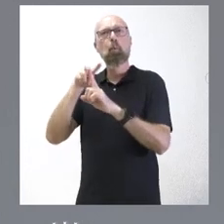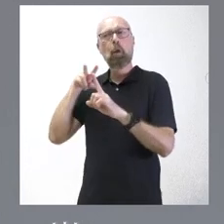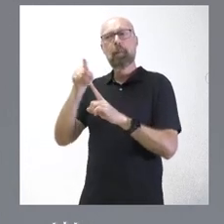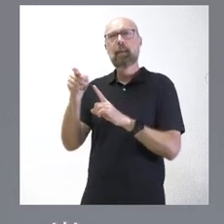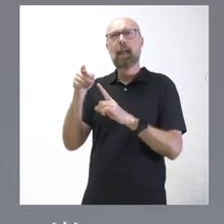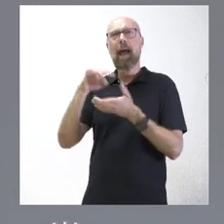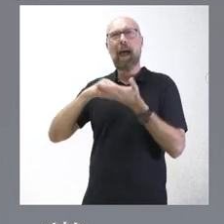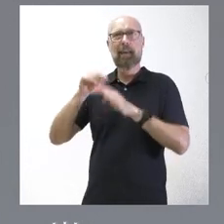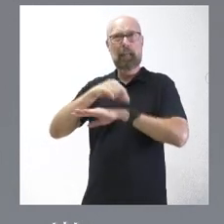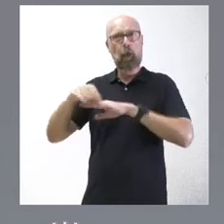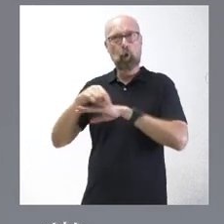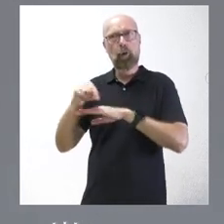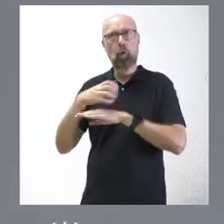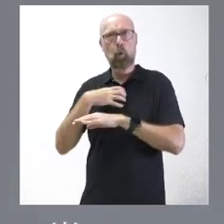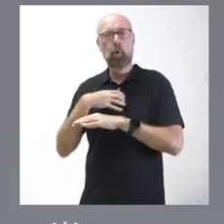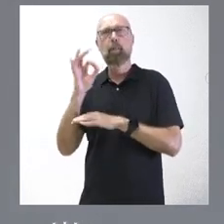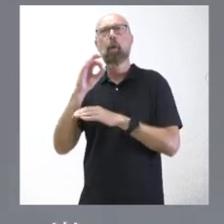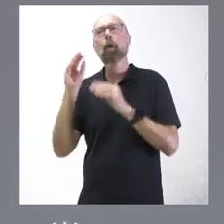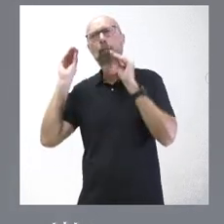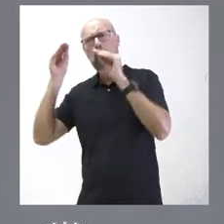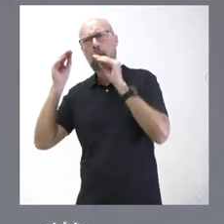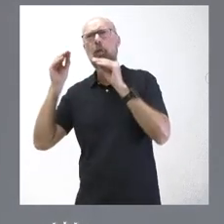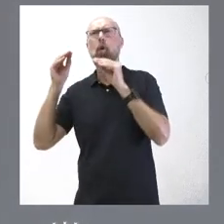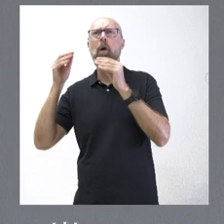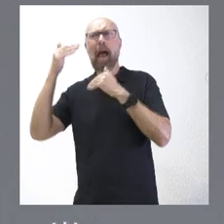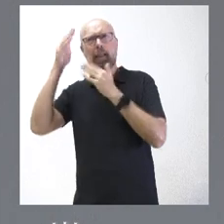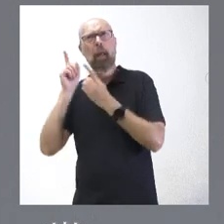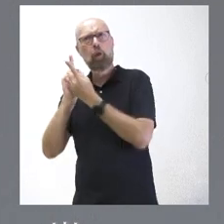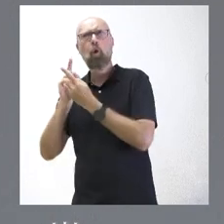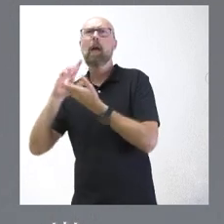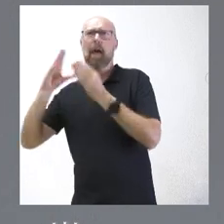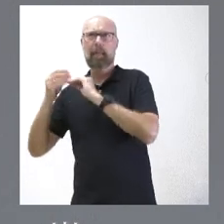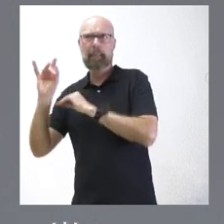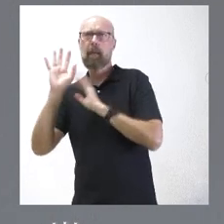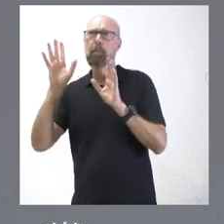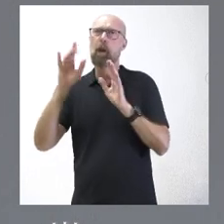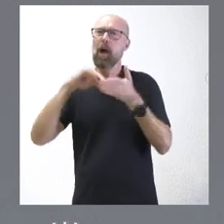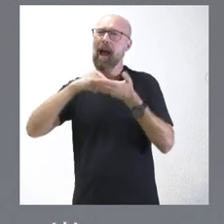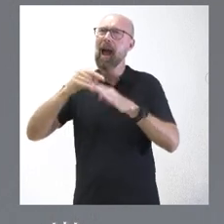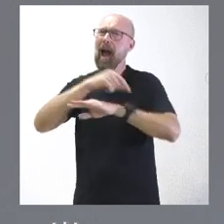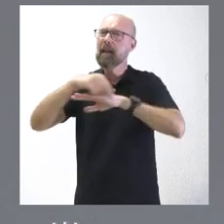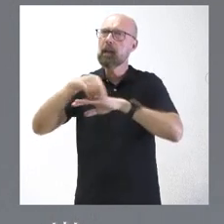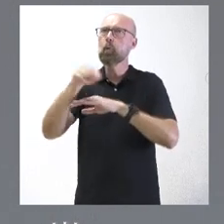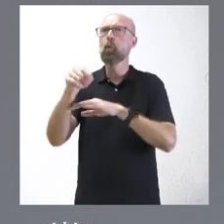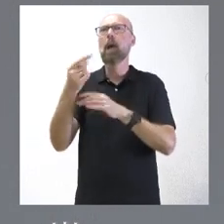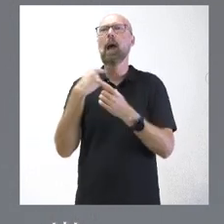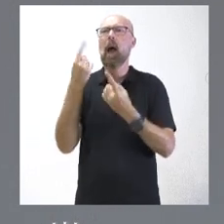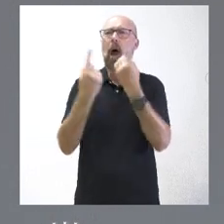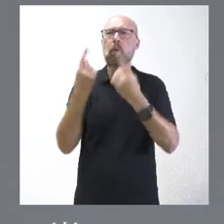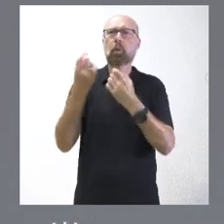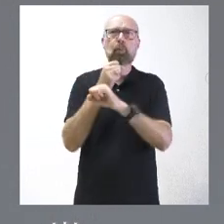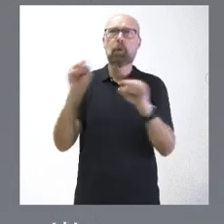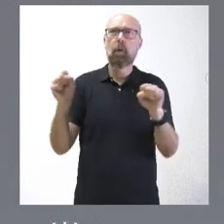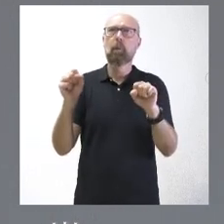de formación atención y demás sino la propia arquitectura del centro y son centros que ya están autorizados en ese caso